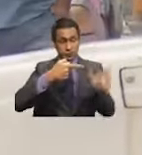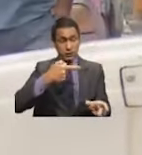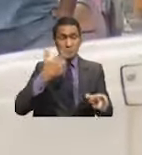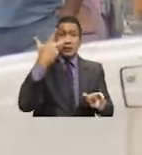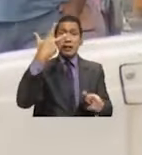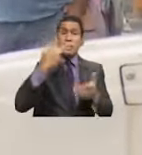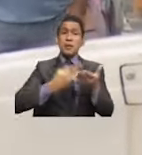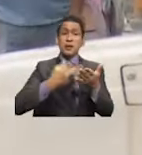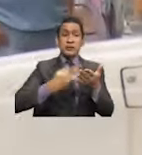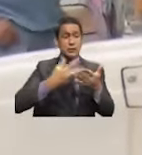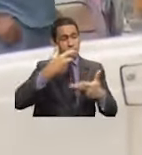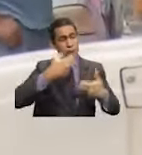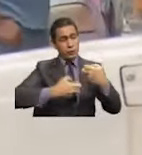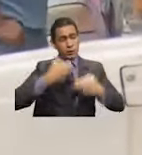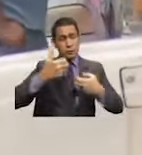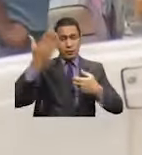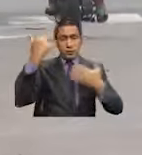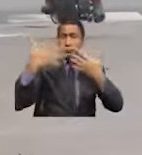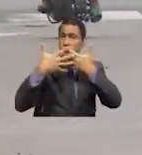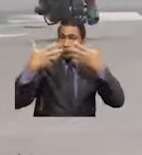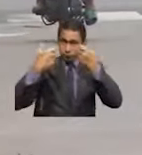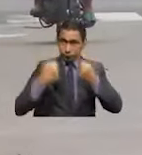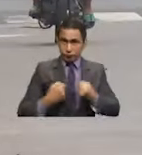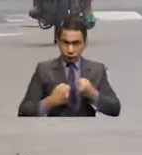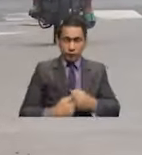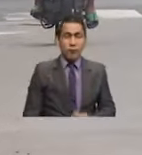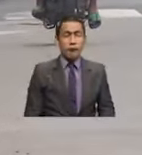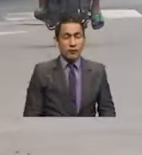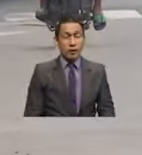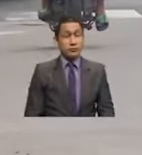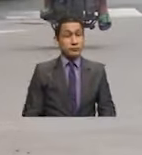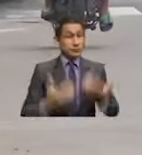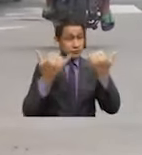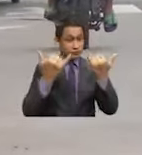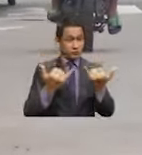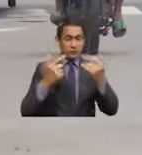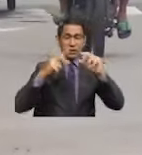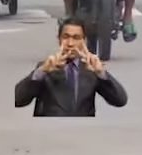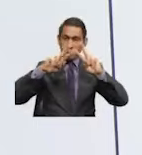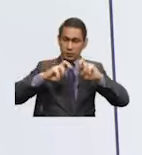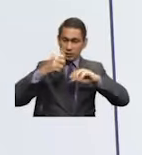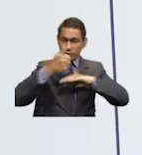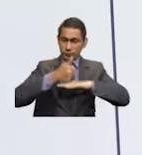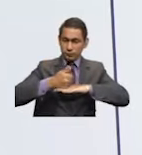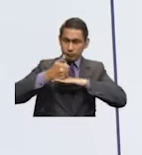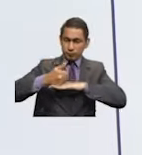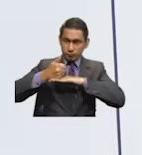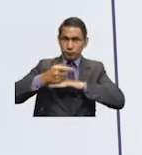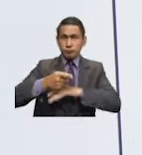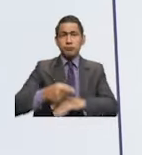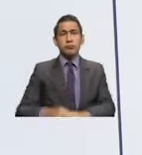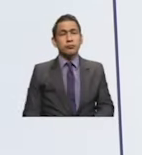procesos judiciales por diferentes delitos. El caso ya es investigado por las autoridades